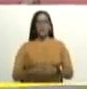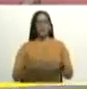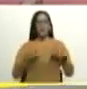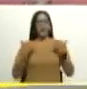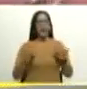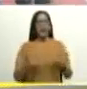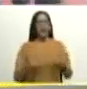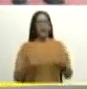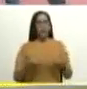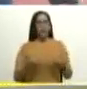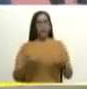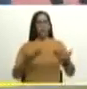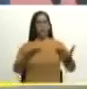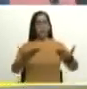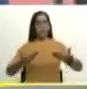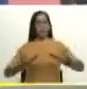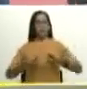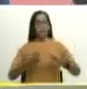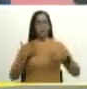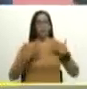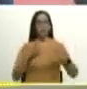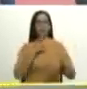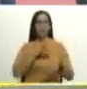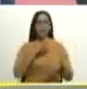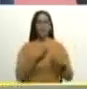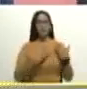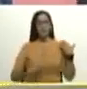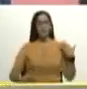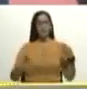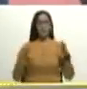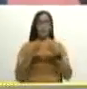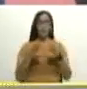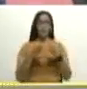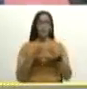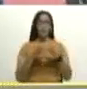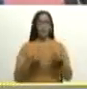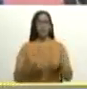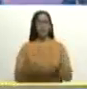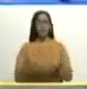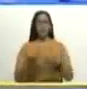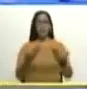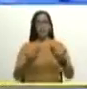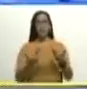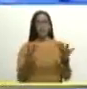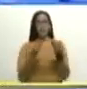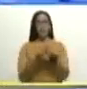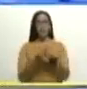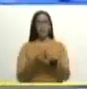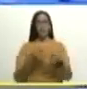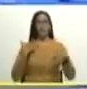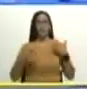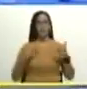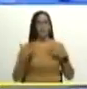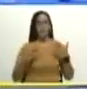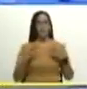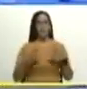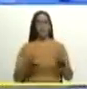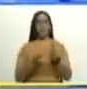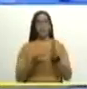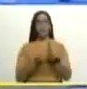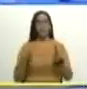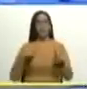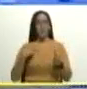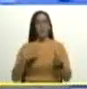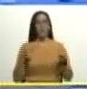Ahora vienen eventos. Señora vicepresidenta, compañero. Viene un conjunto de eventos donde tenemos